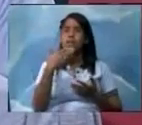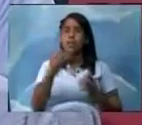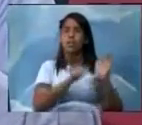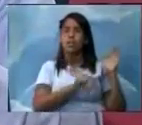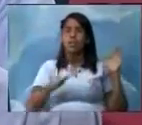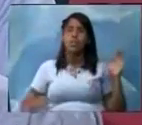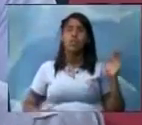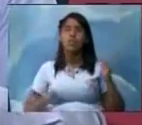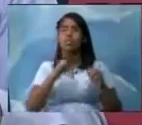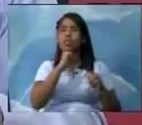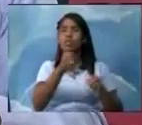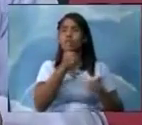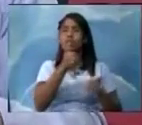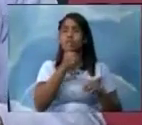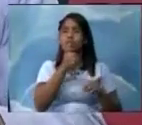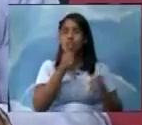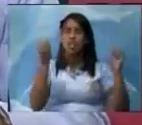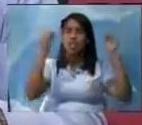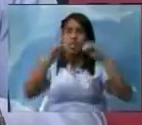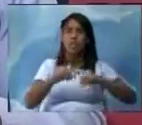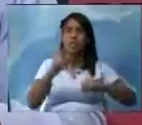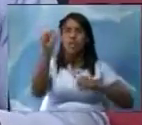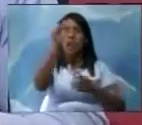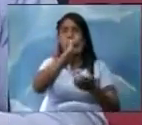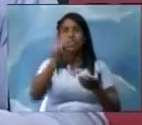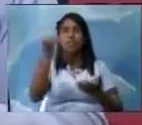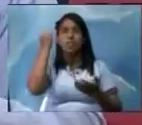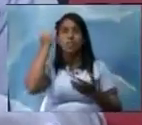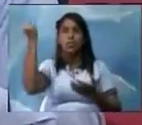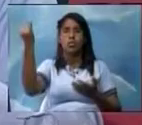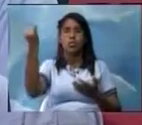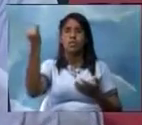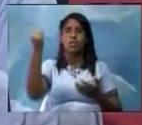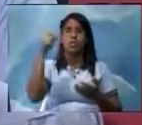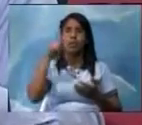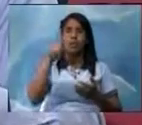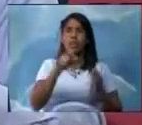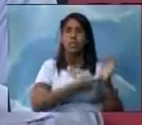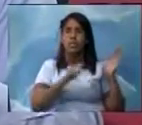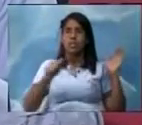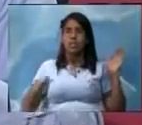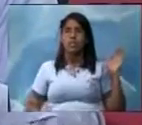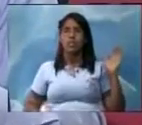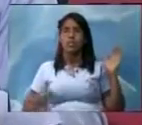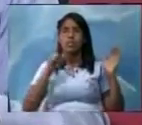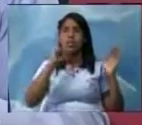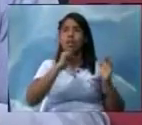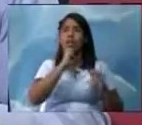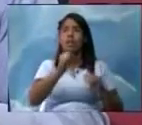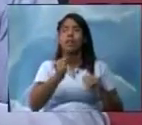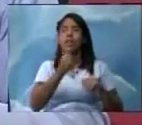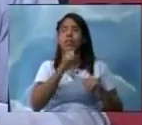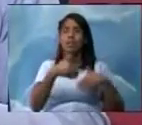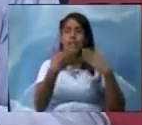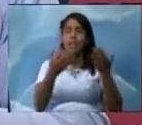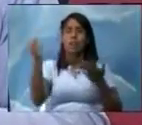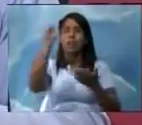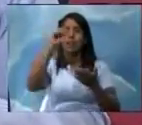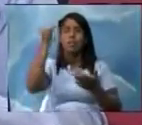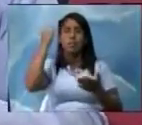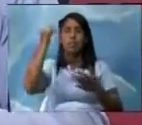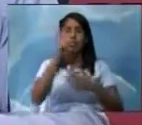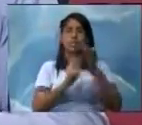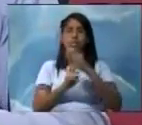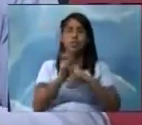es el señor quien deposita la sabiduría el señor es el que da la sabiduría versículo